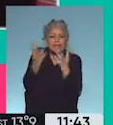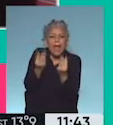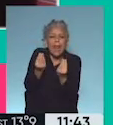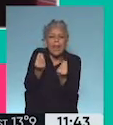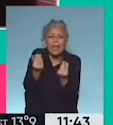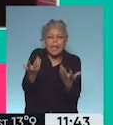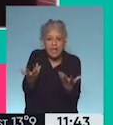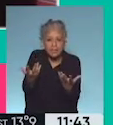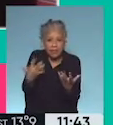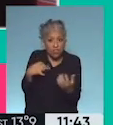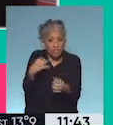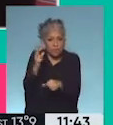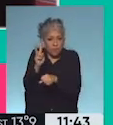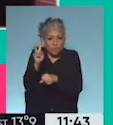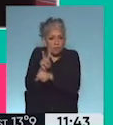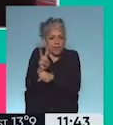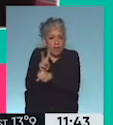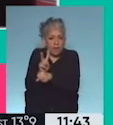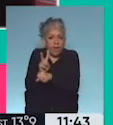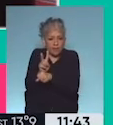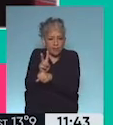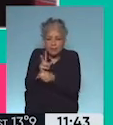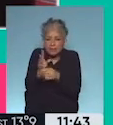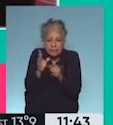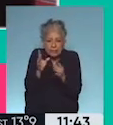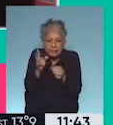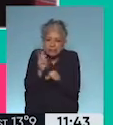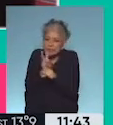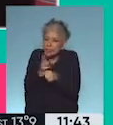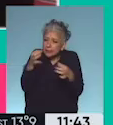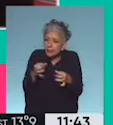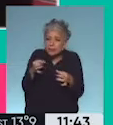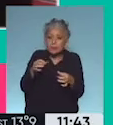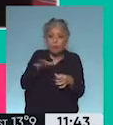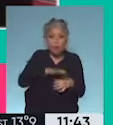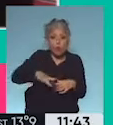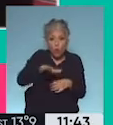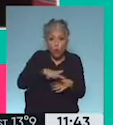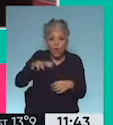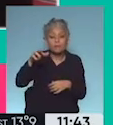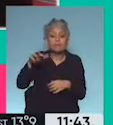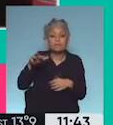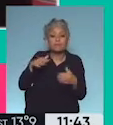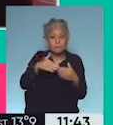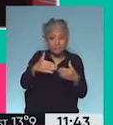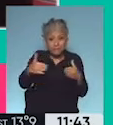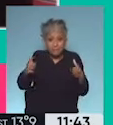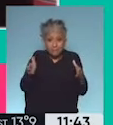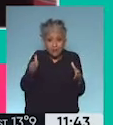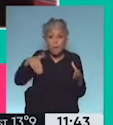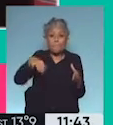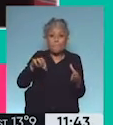que tenemos que preservar tan cuidadosamente, y que el perito Moreno hace 100 años o